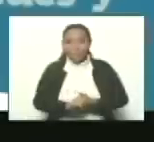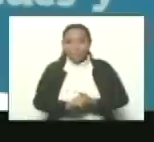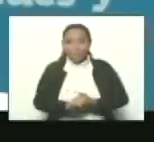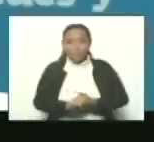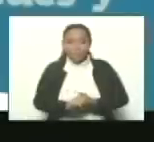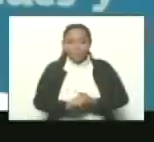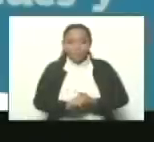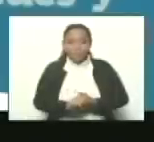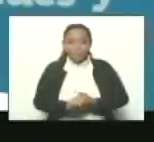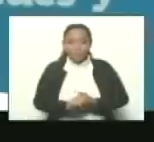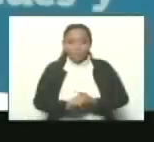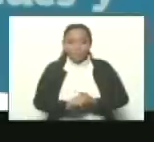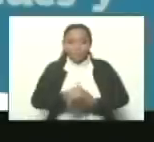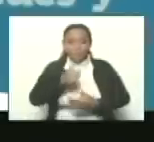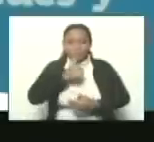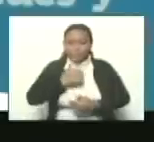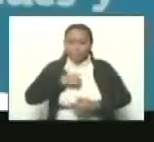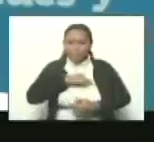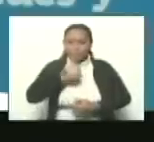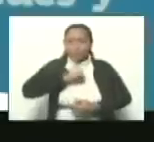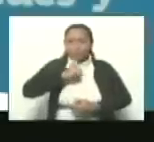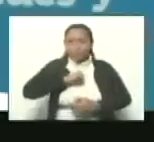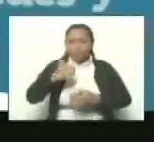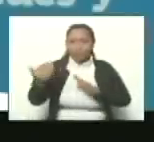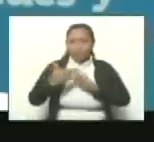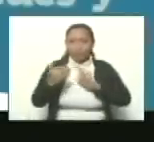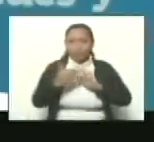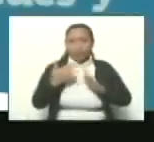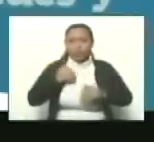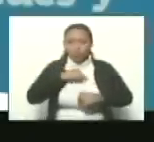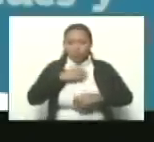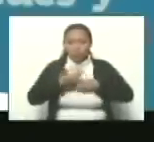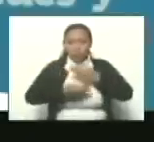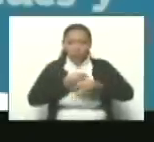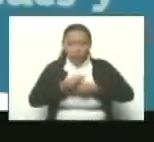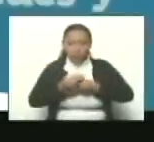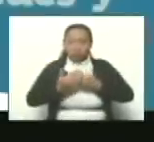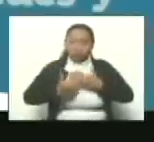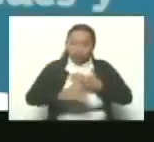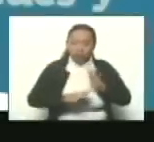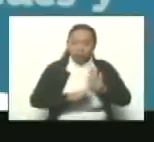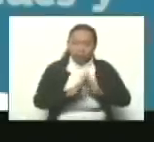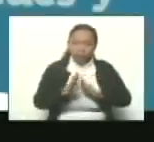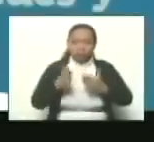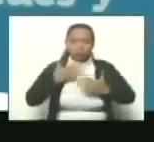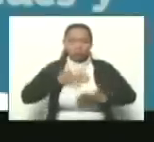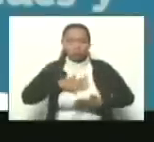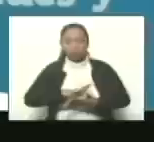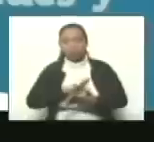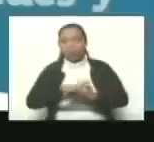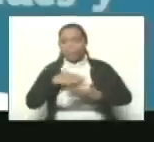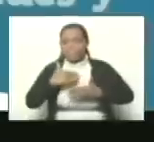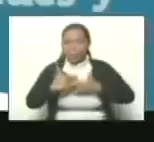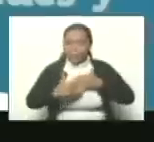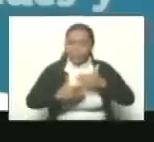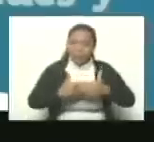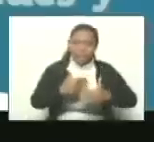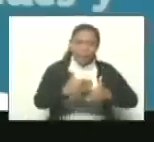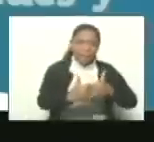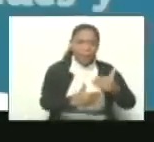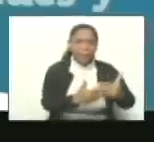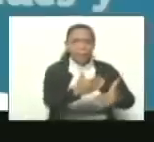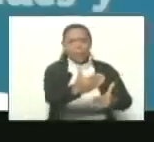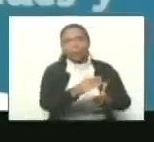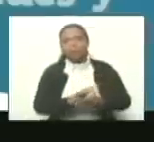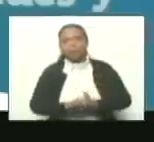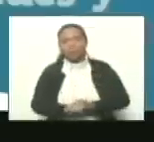embates y las sanciones y hemos salido avanti, airoso, paso a paso, poco a poco,